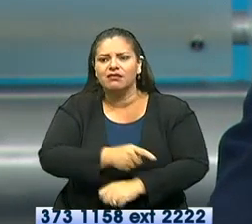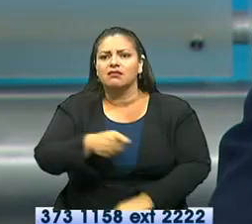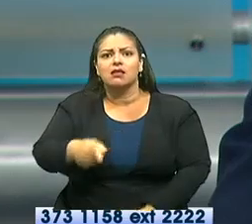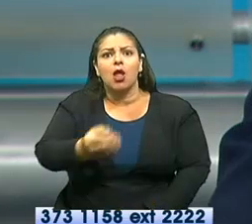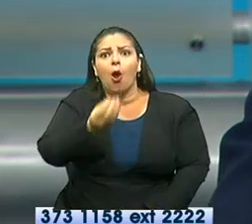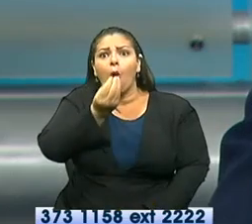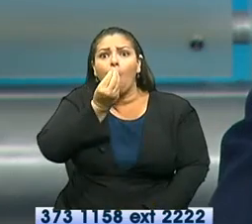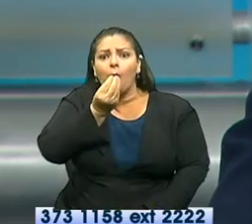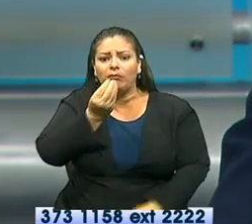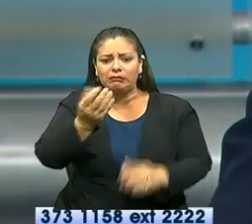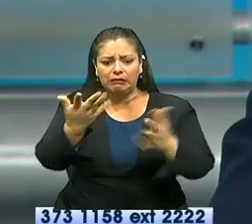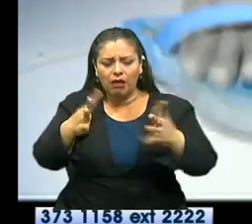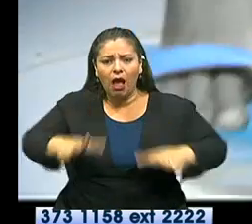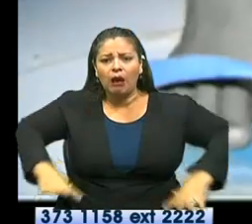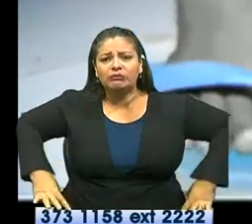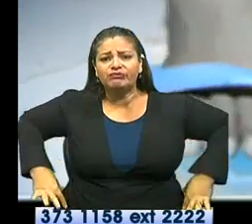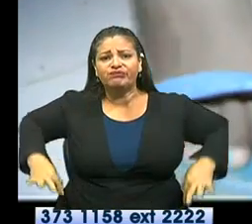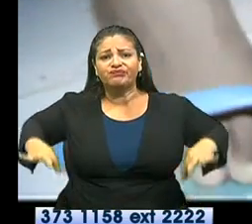comer.